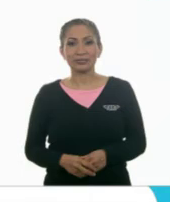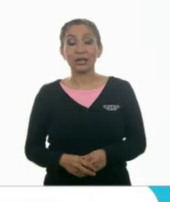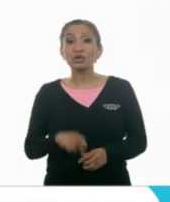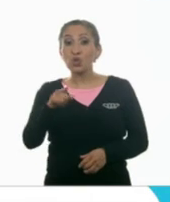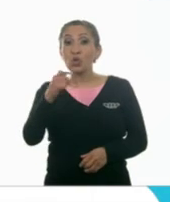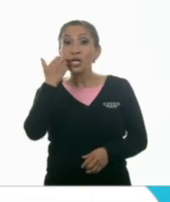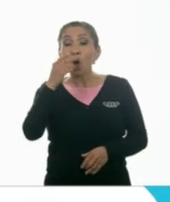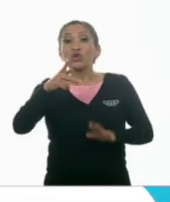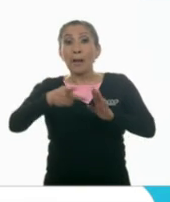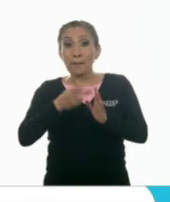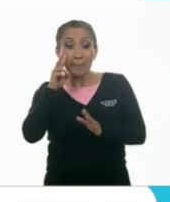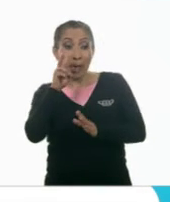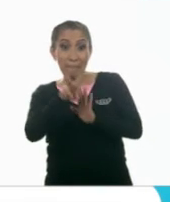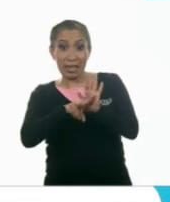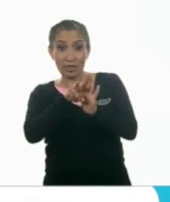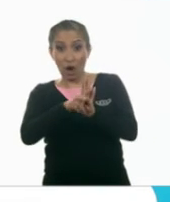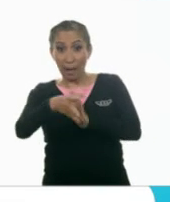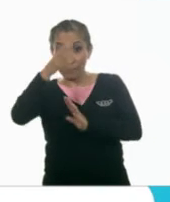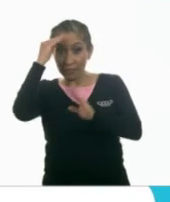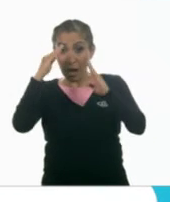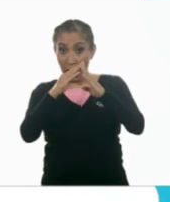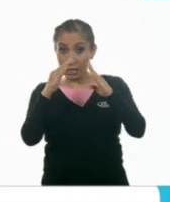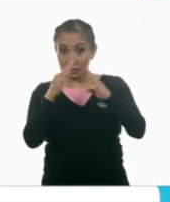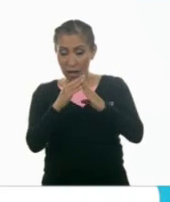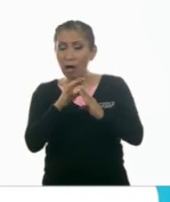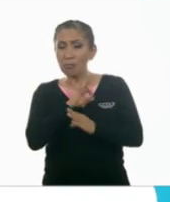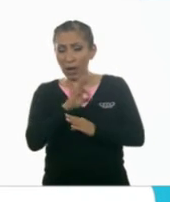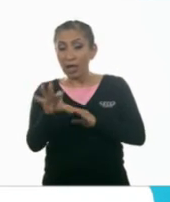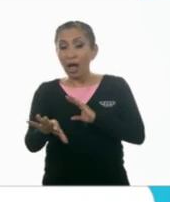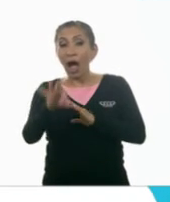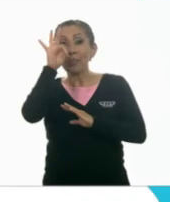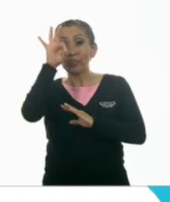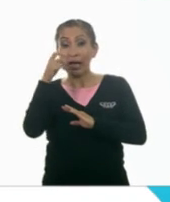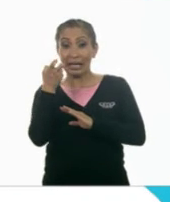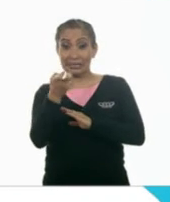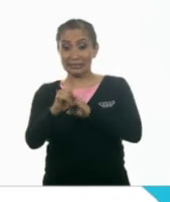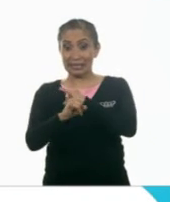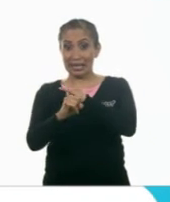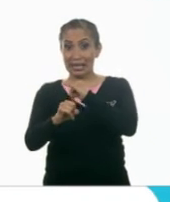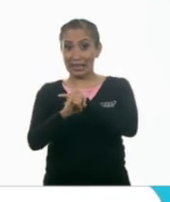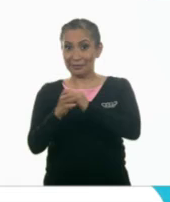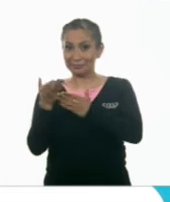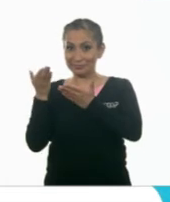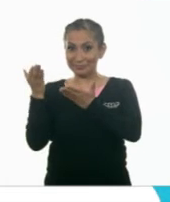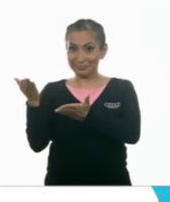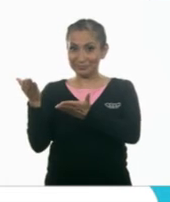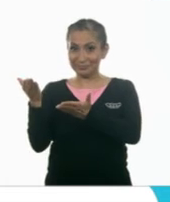Si quieres volver a ver los programas de Aprende en Casa, los puedes encontrar en la siguiente liga: